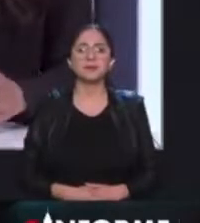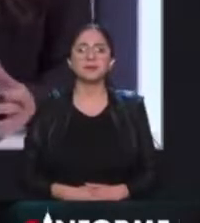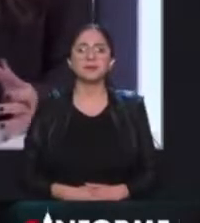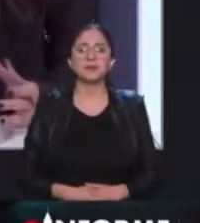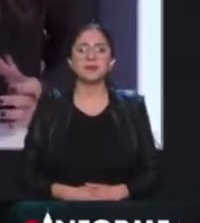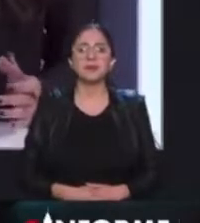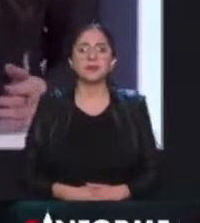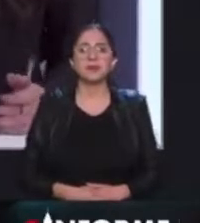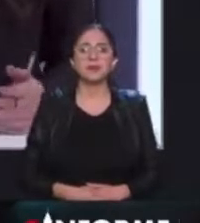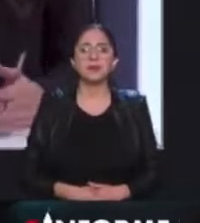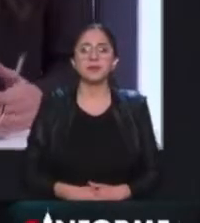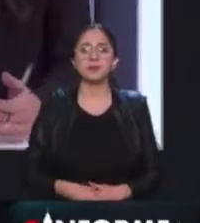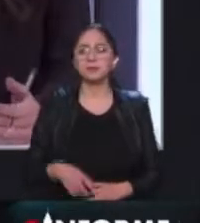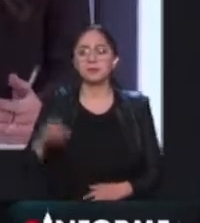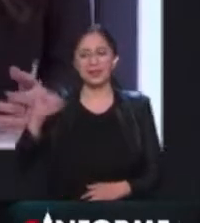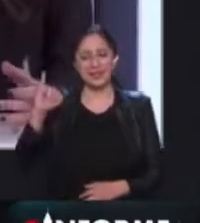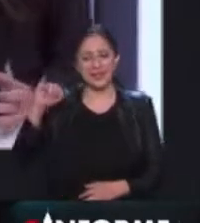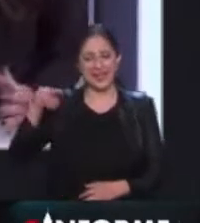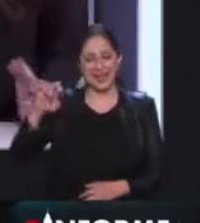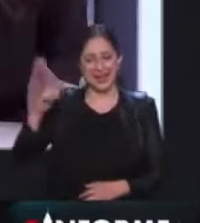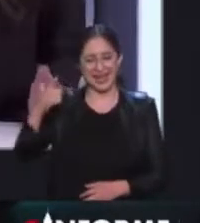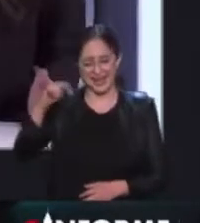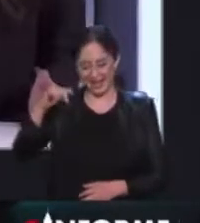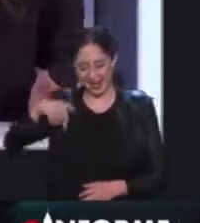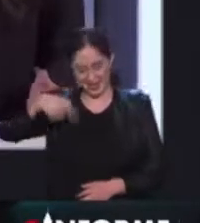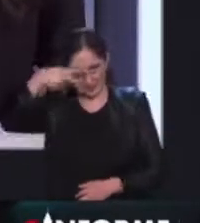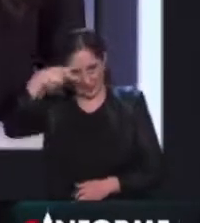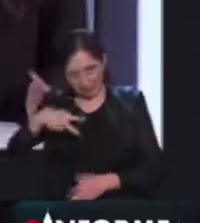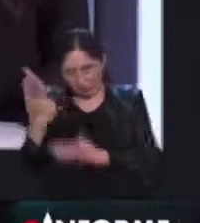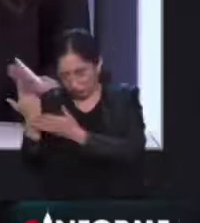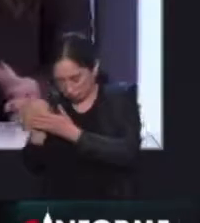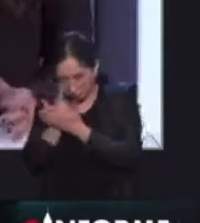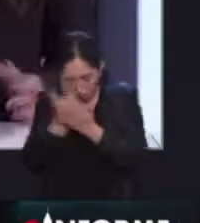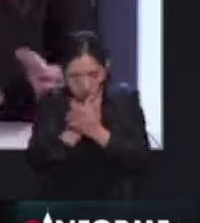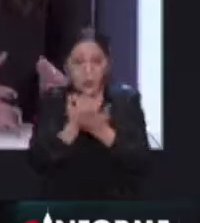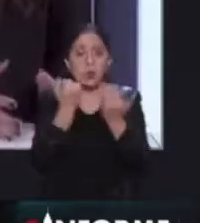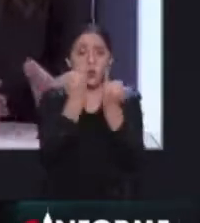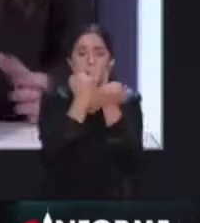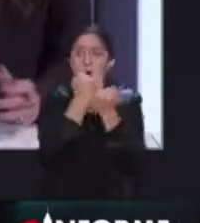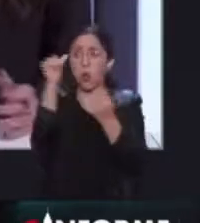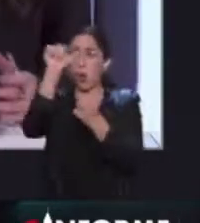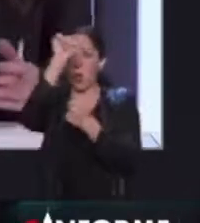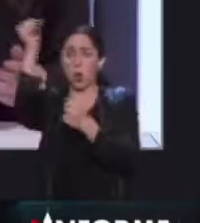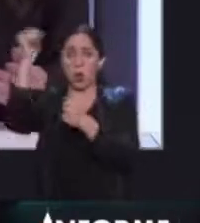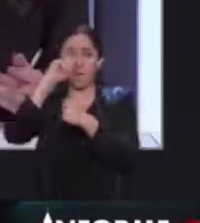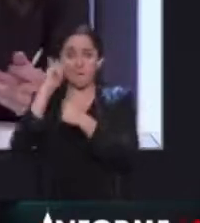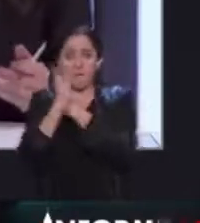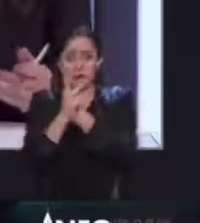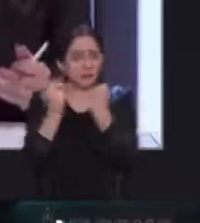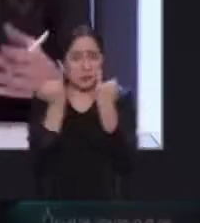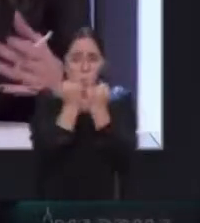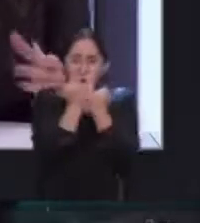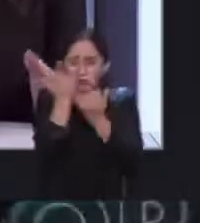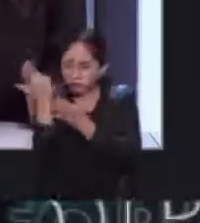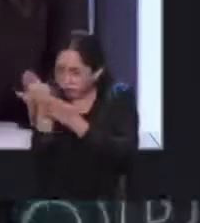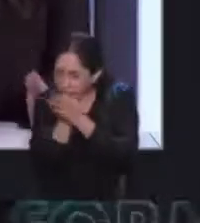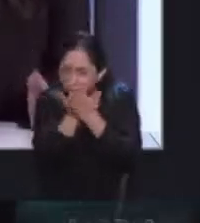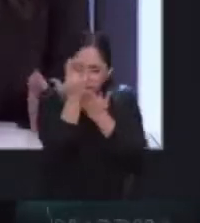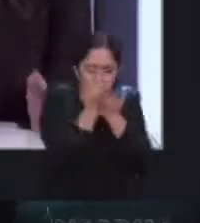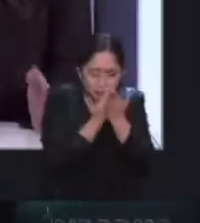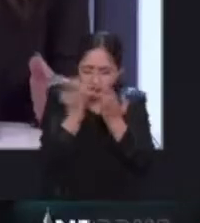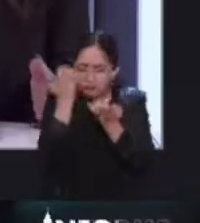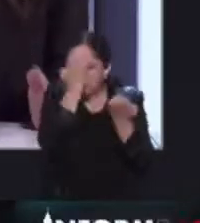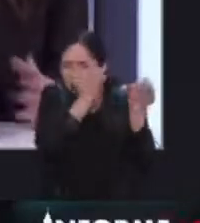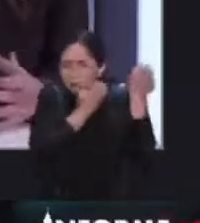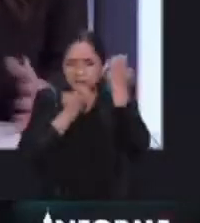instituciones en otros países dan este seguimiento. ¿Estaríamos viendo la misma tendencia de exceso de muertes o estos brincos que se